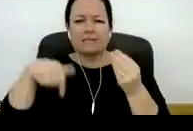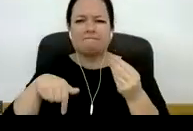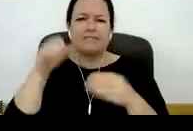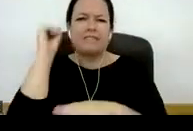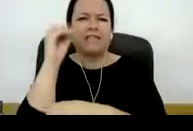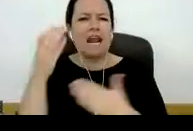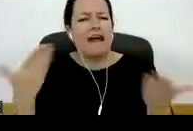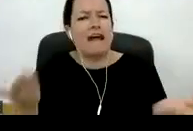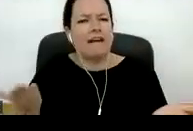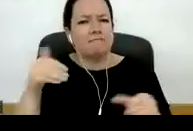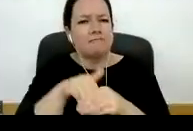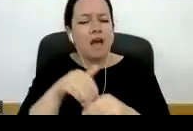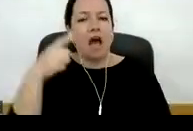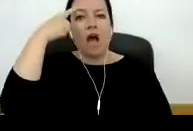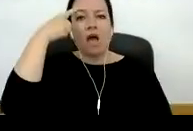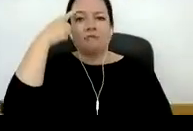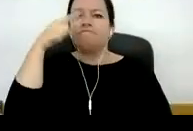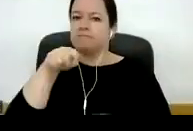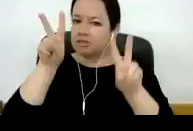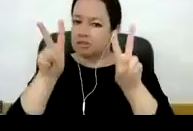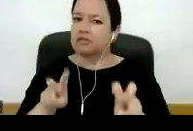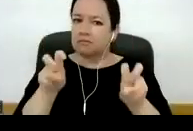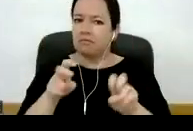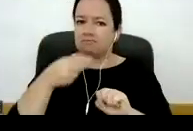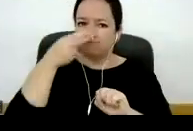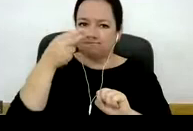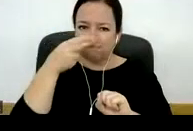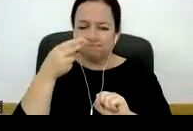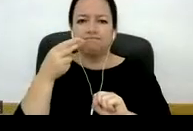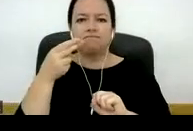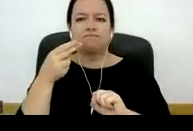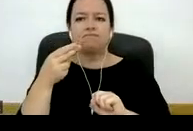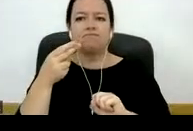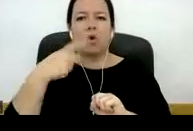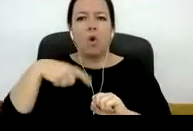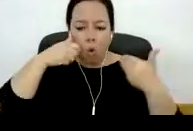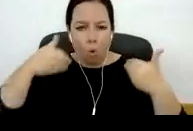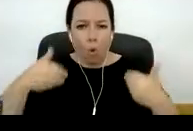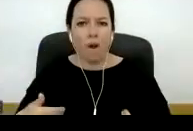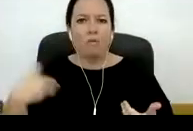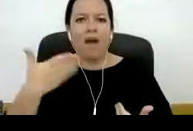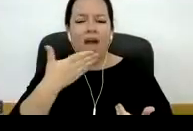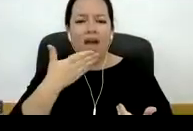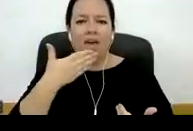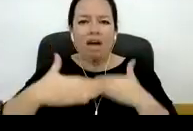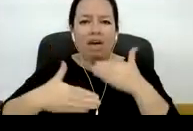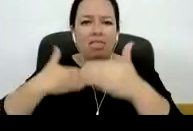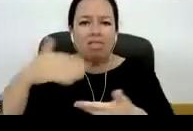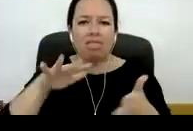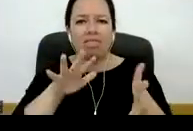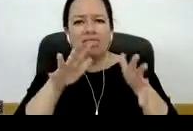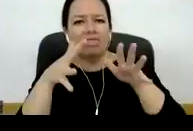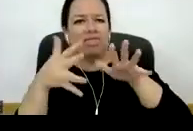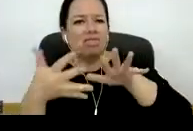hacer, rápidamente una que surgió es esta, la de nuestro cuerpo cambia con la edad, cómo